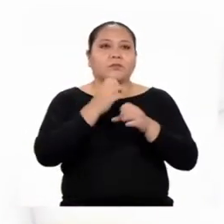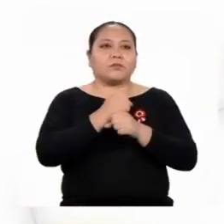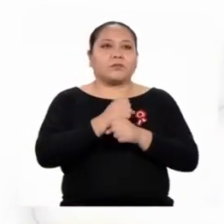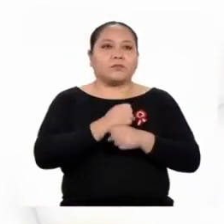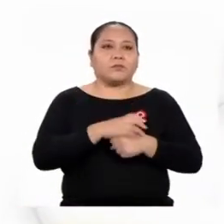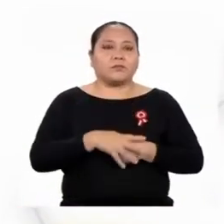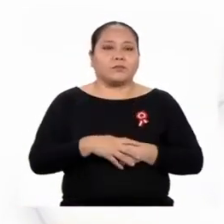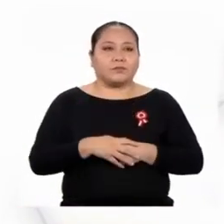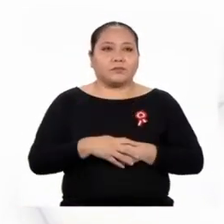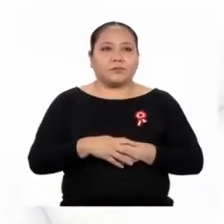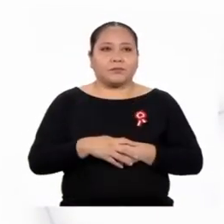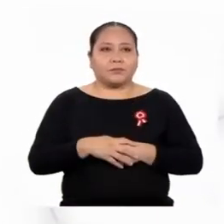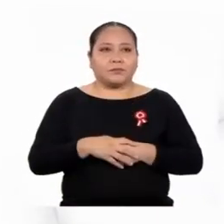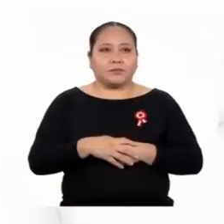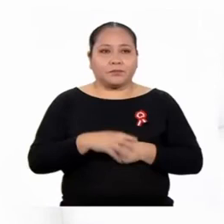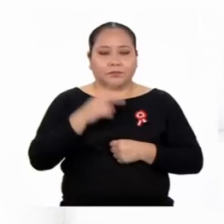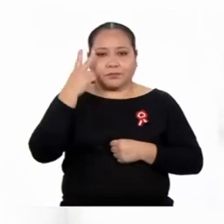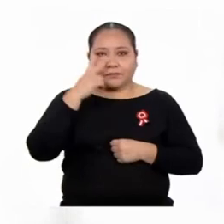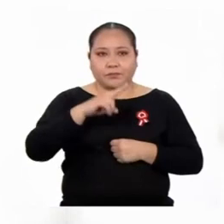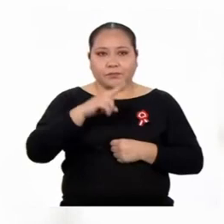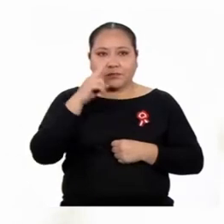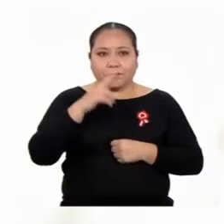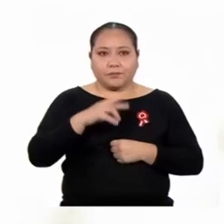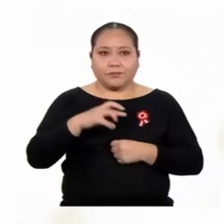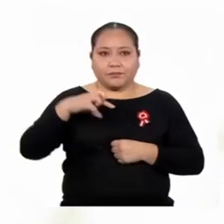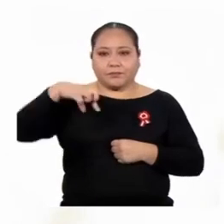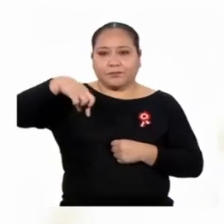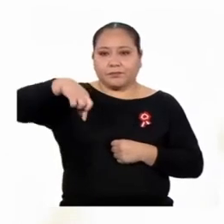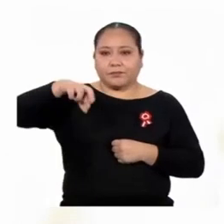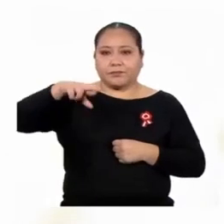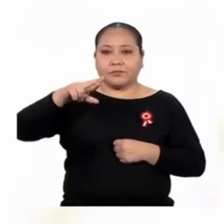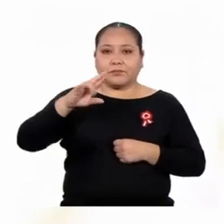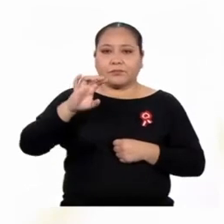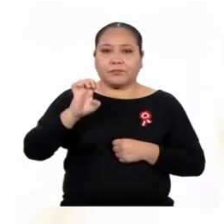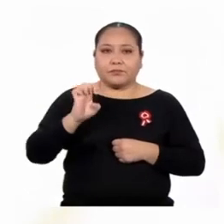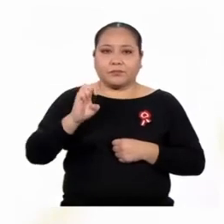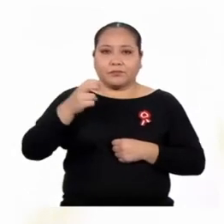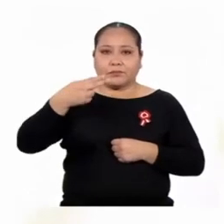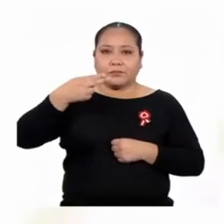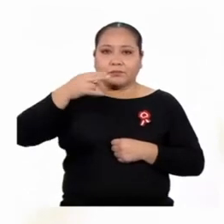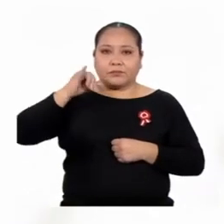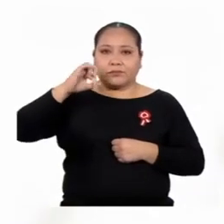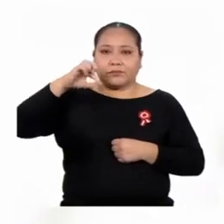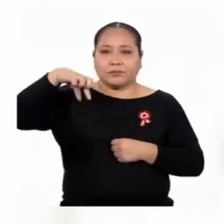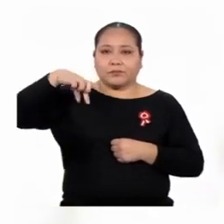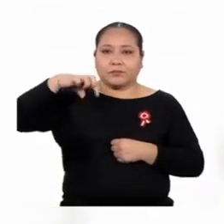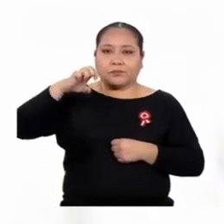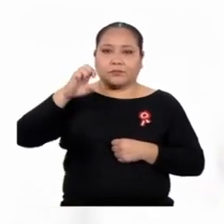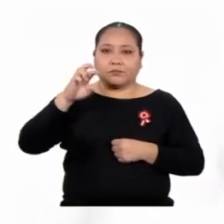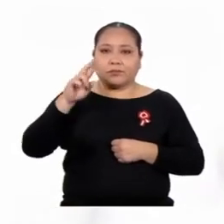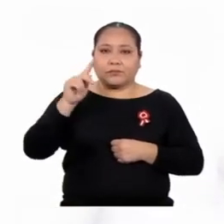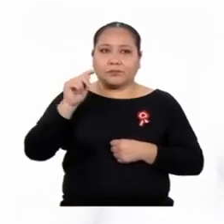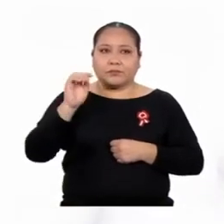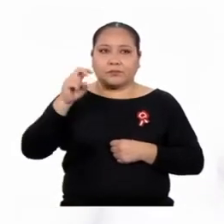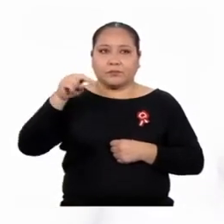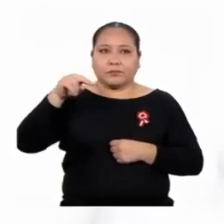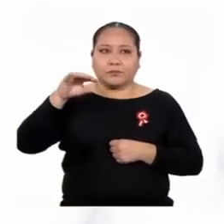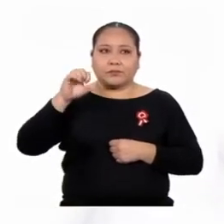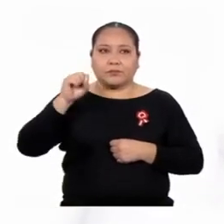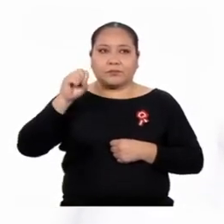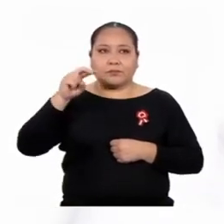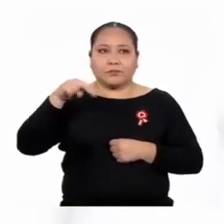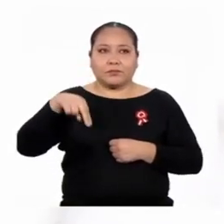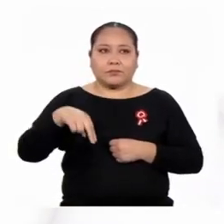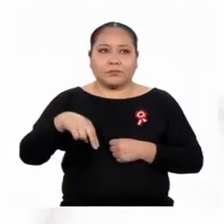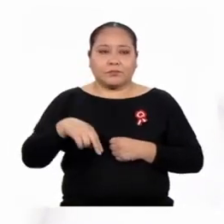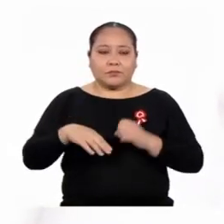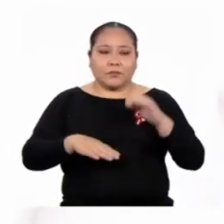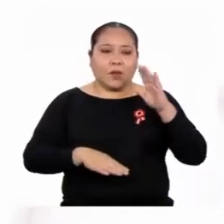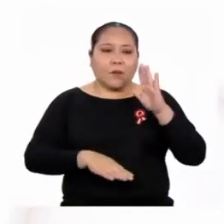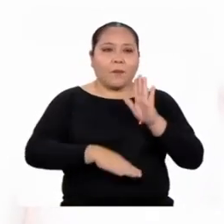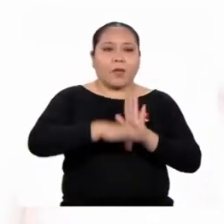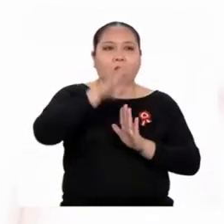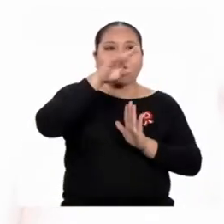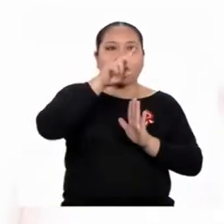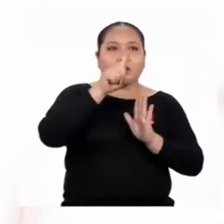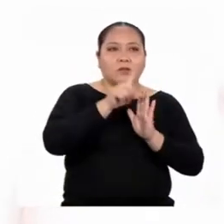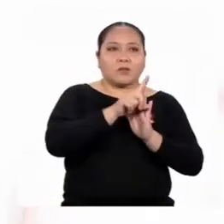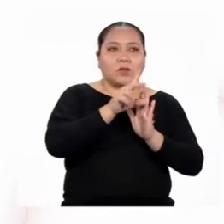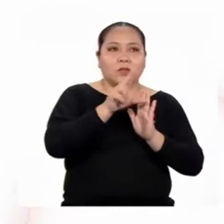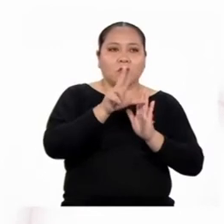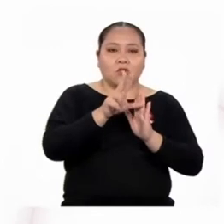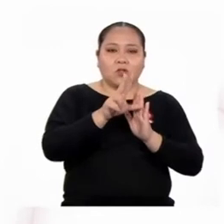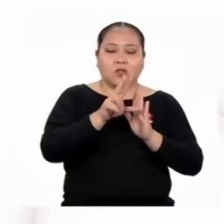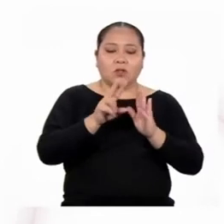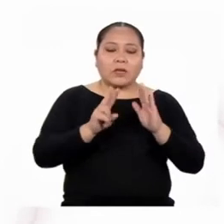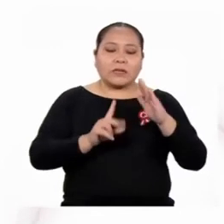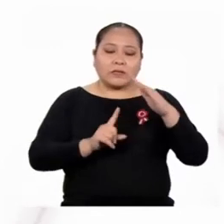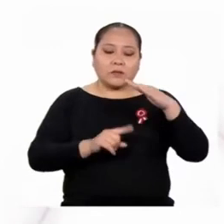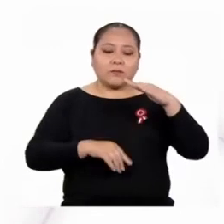Para detectar una prehipertensión, el intervalo tendría que ser mayor a 120, pero menor a 139 de